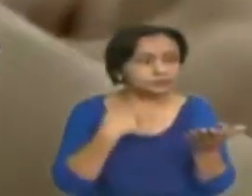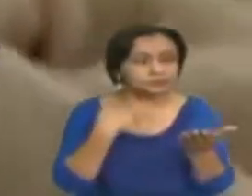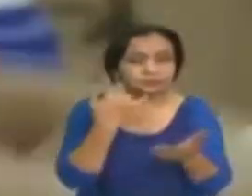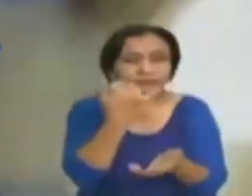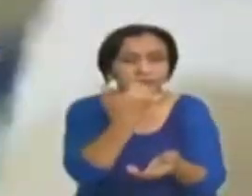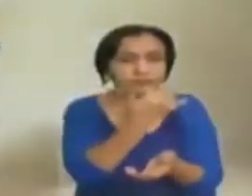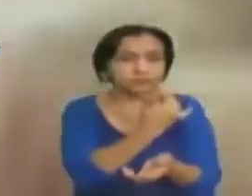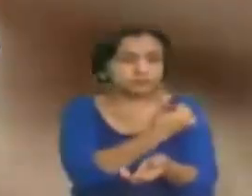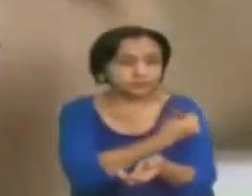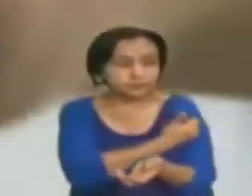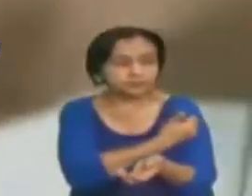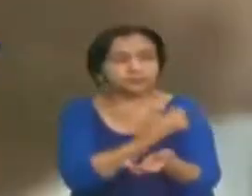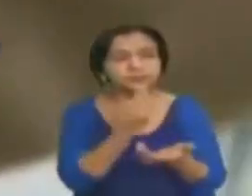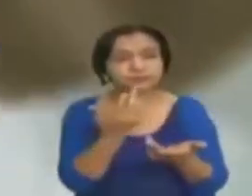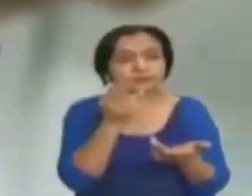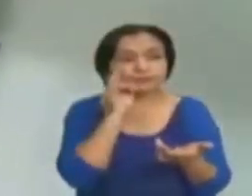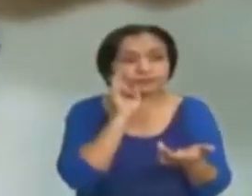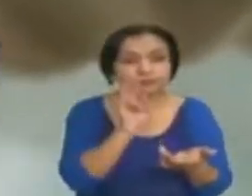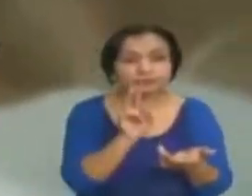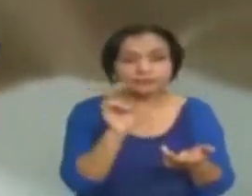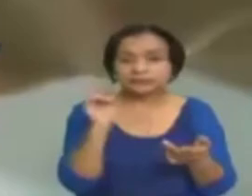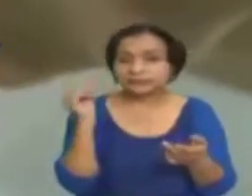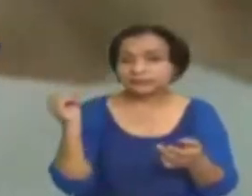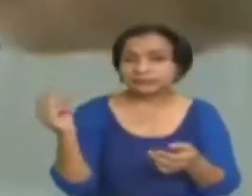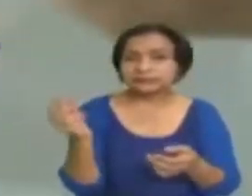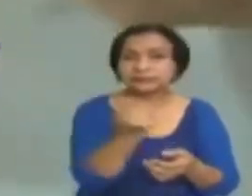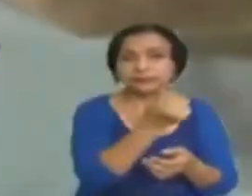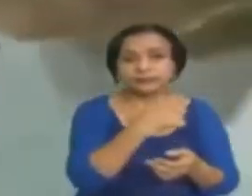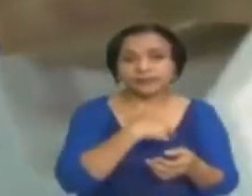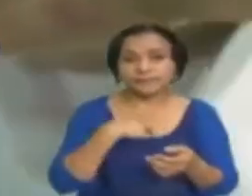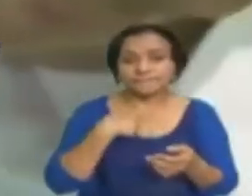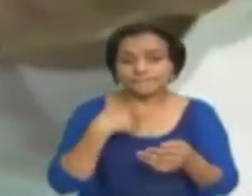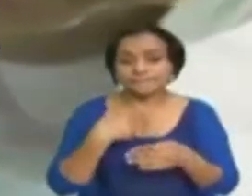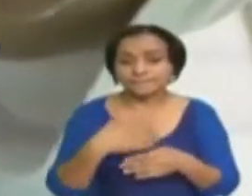Silaís, Carazo en Jinotepe, San Marcos, Casa Materna,